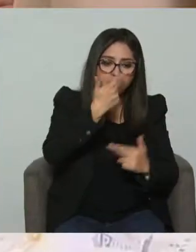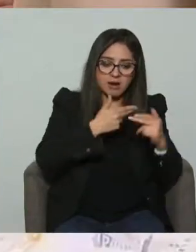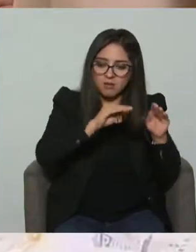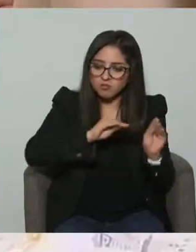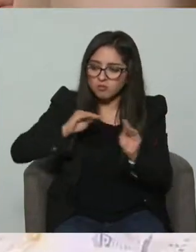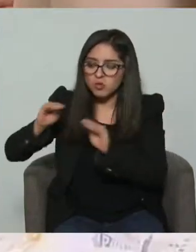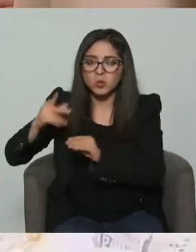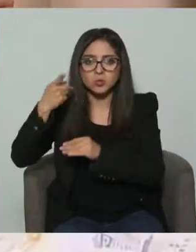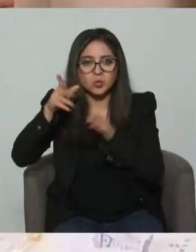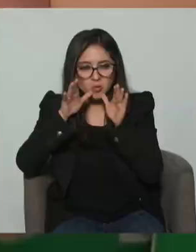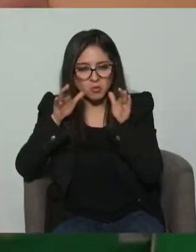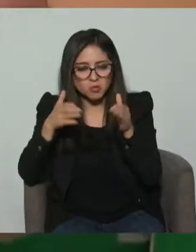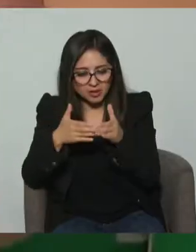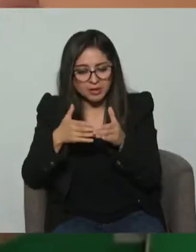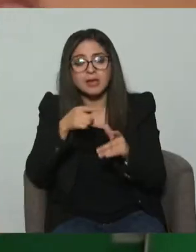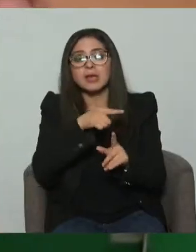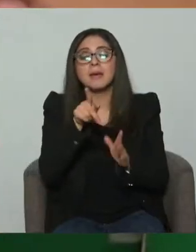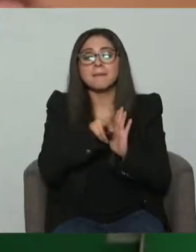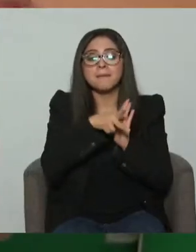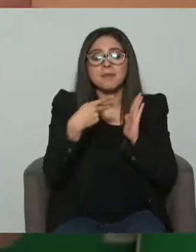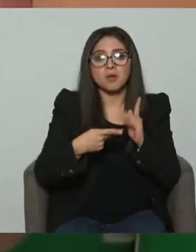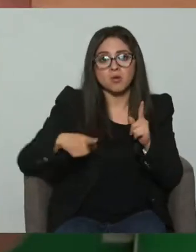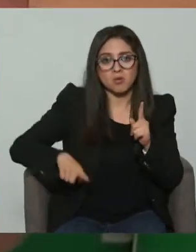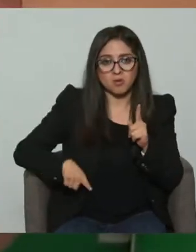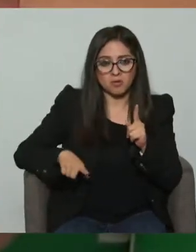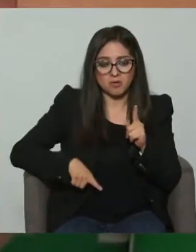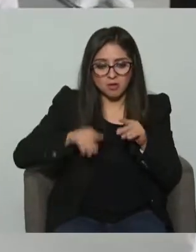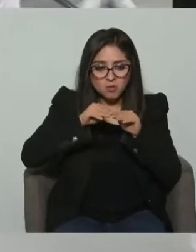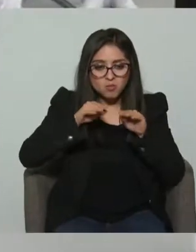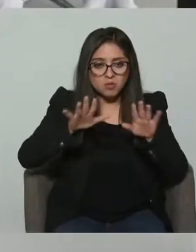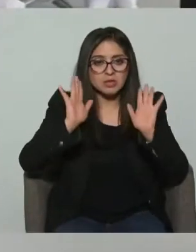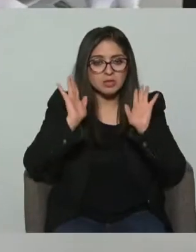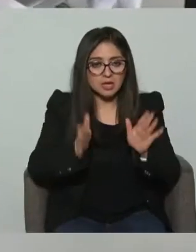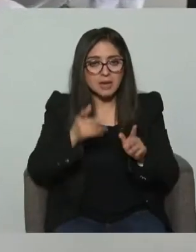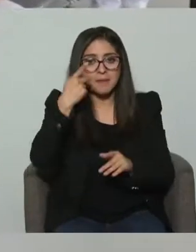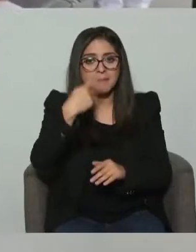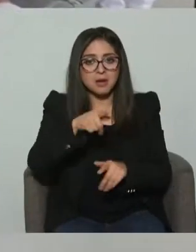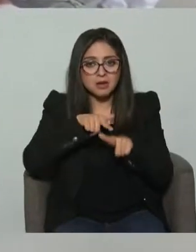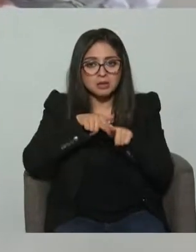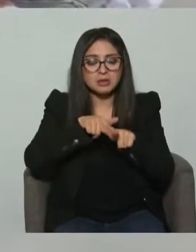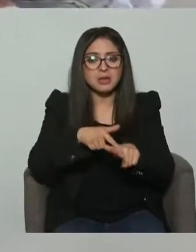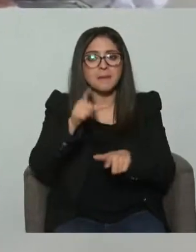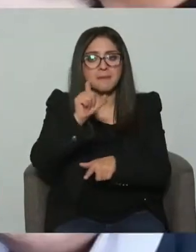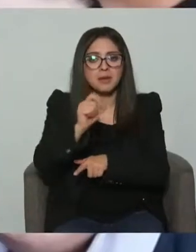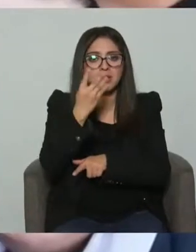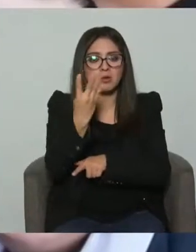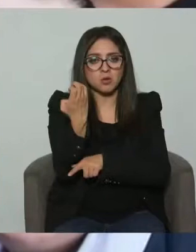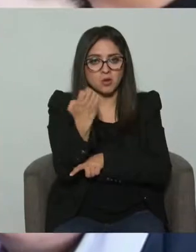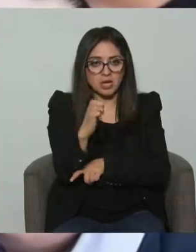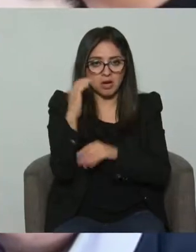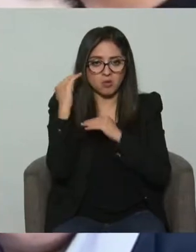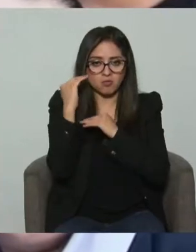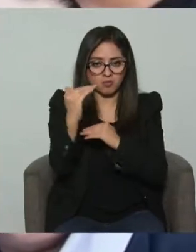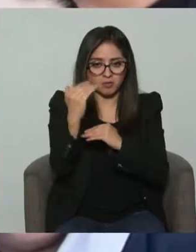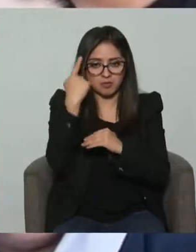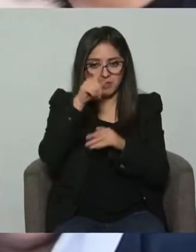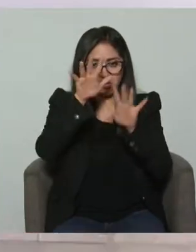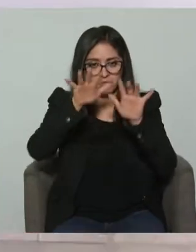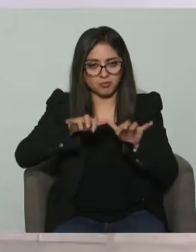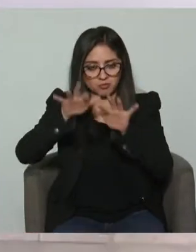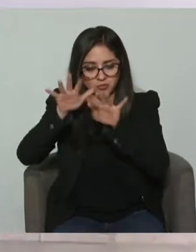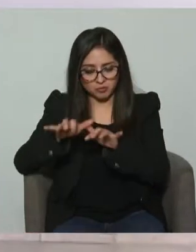Oficial de la Ciudad de México y permanecerá abierta hasta el 24 de enero. En esta primera etapa, pues como le